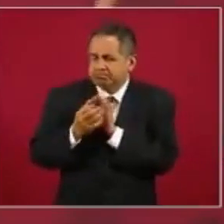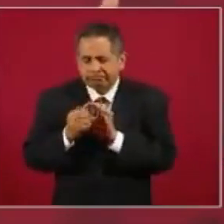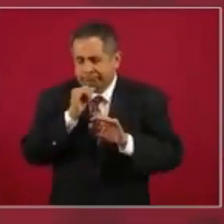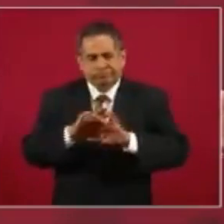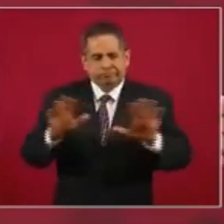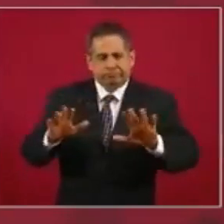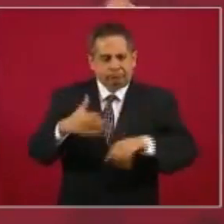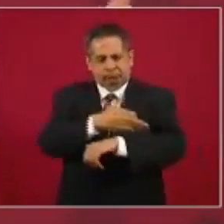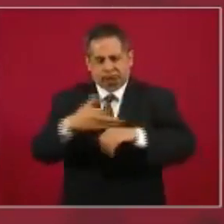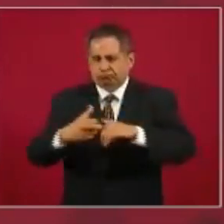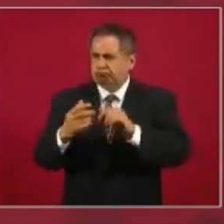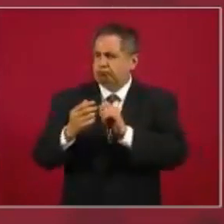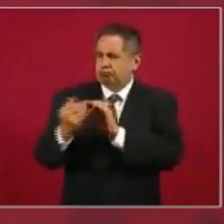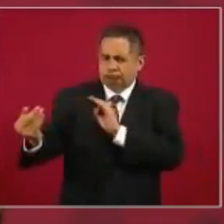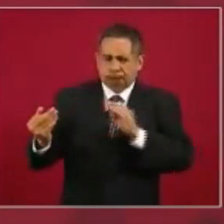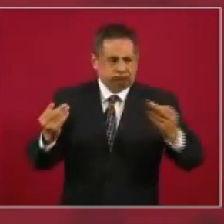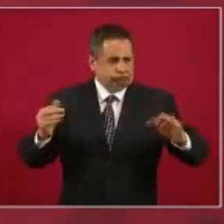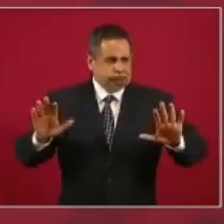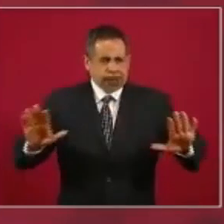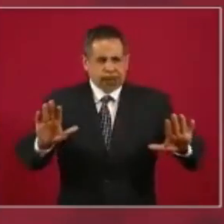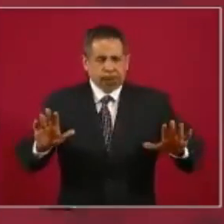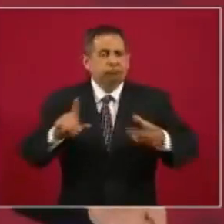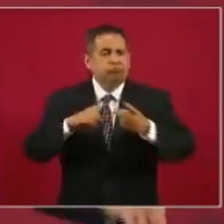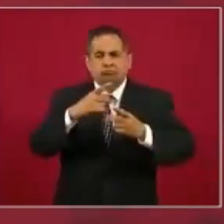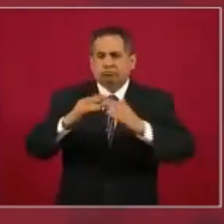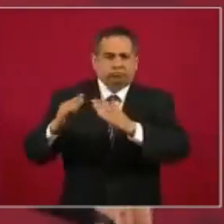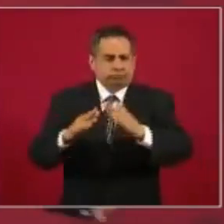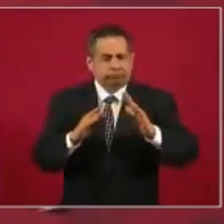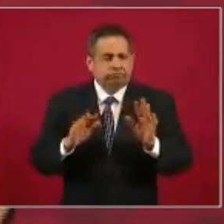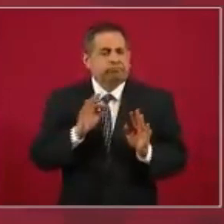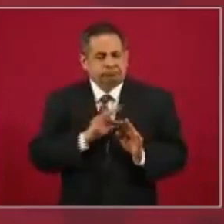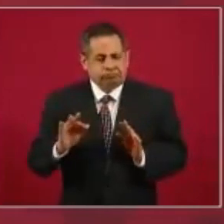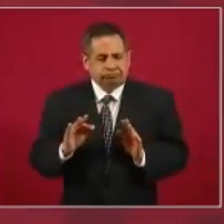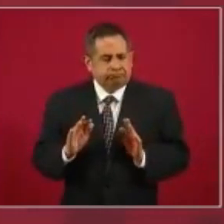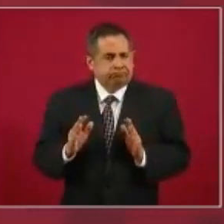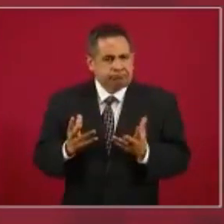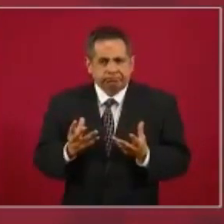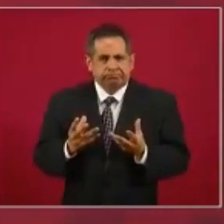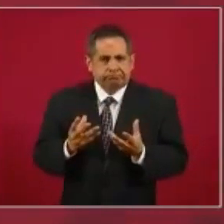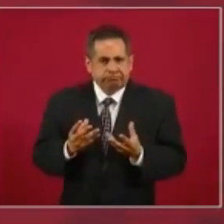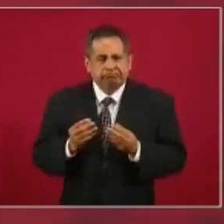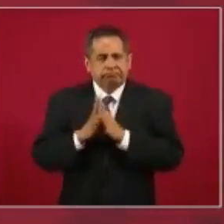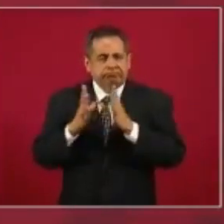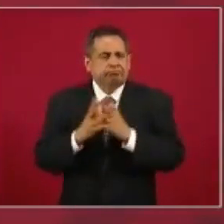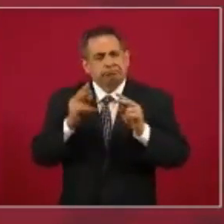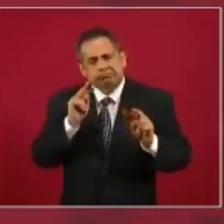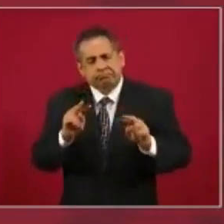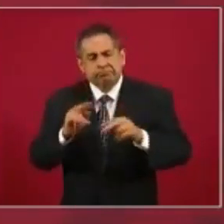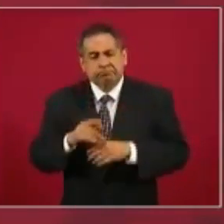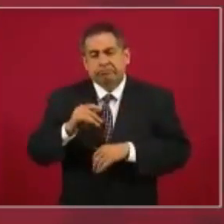la familia que vivimos podemos participar y